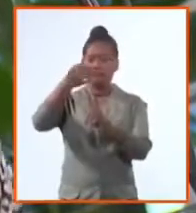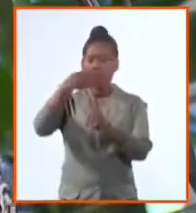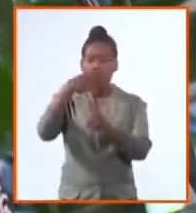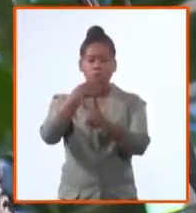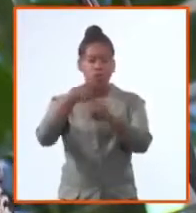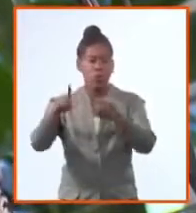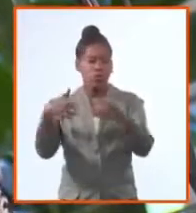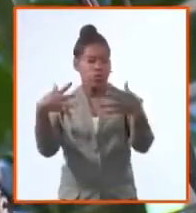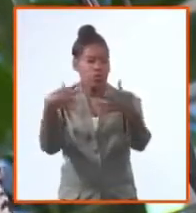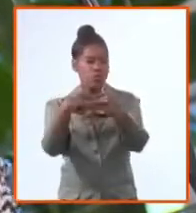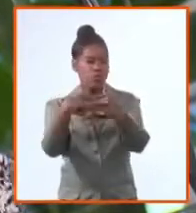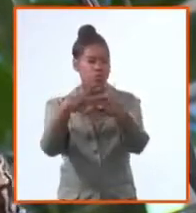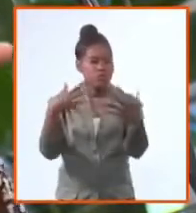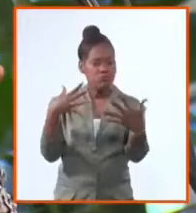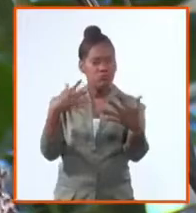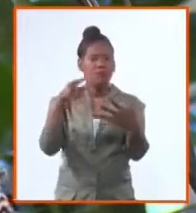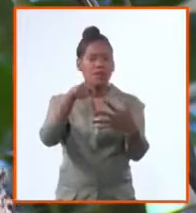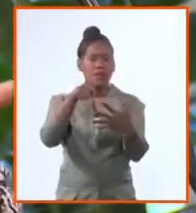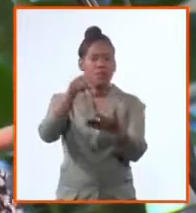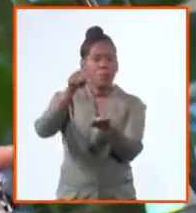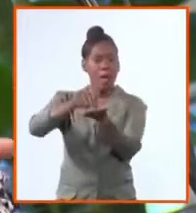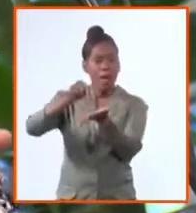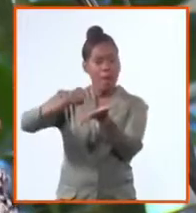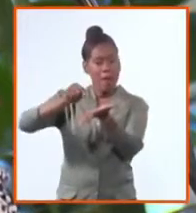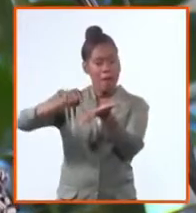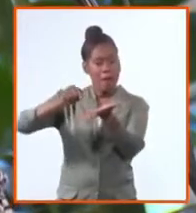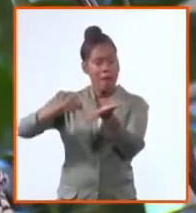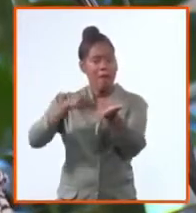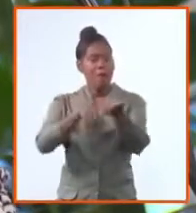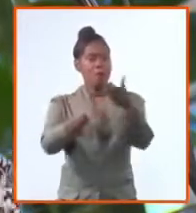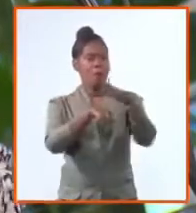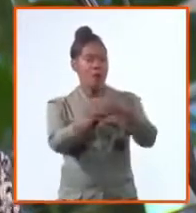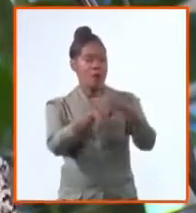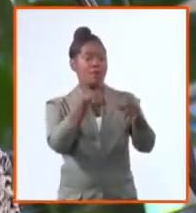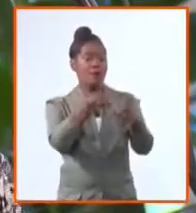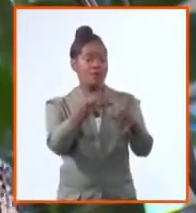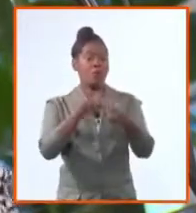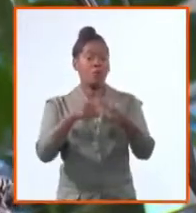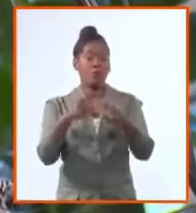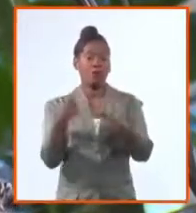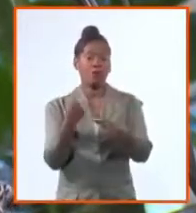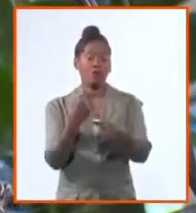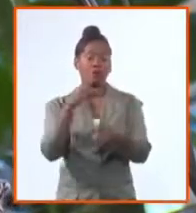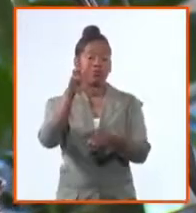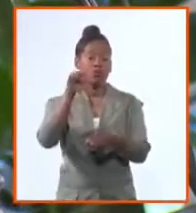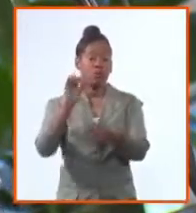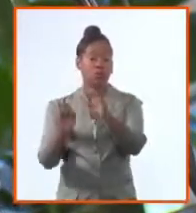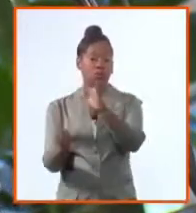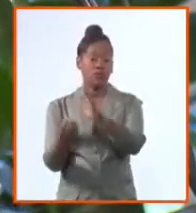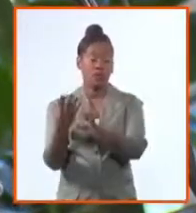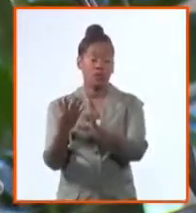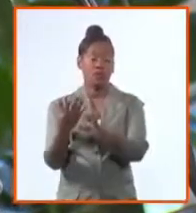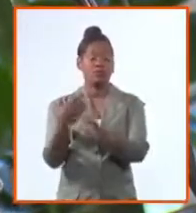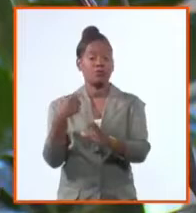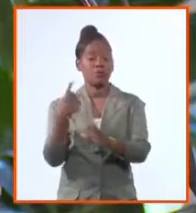tenido un sistema montado de una estrategia de vacunación a toda una población como hemos podido lograr nosotros gracias